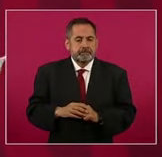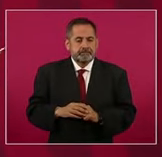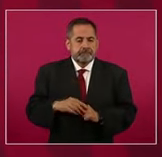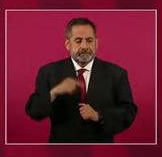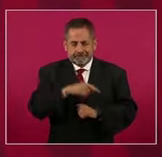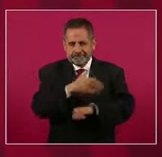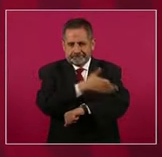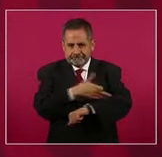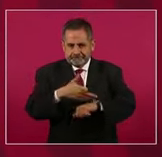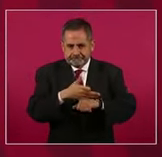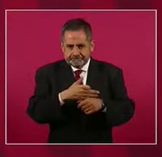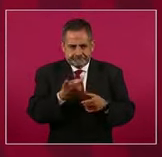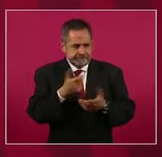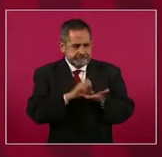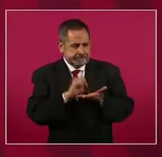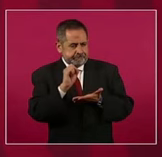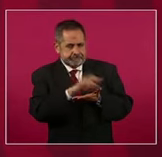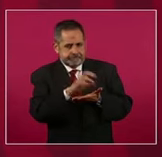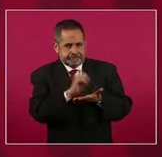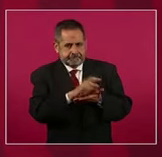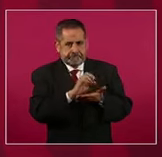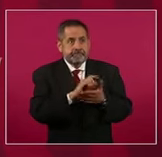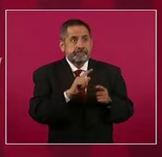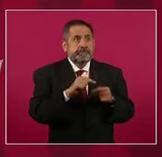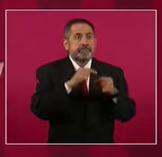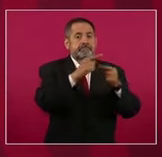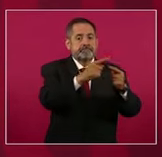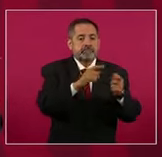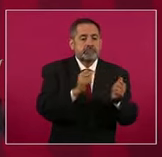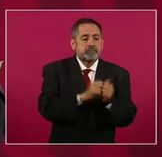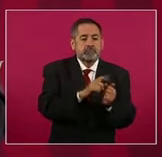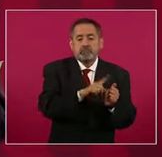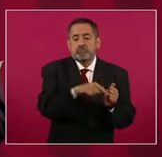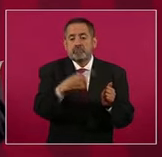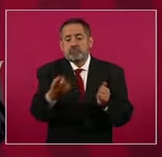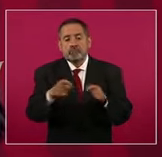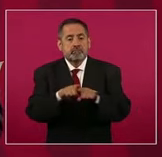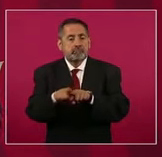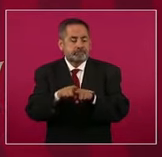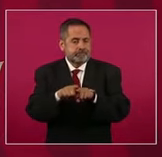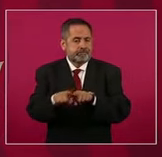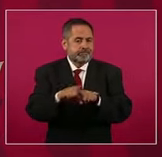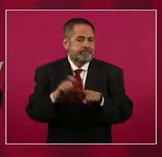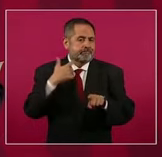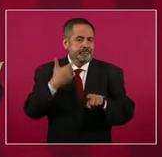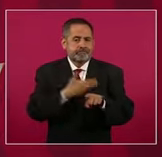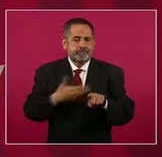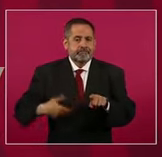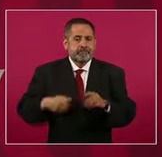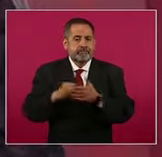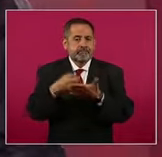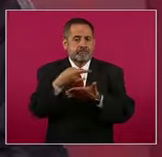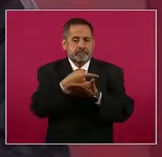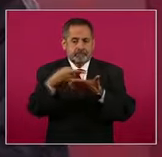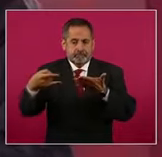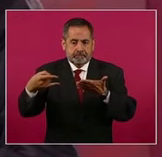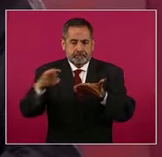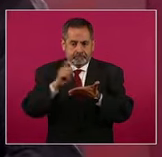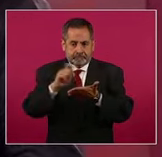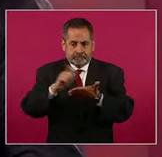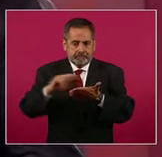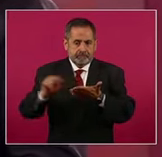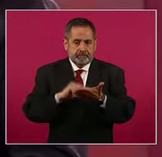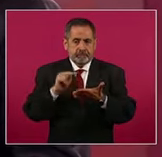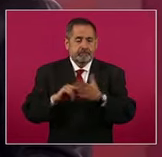estas operaciones con un hermano del exmandatario al enviarle cheques con la cantidad aproximada